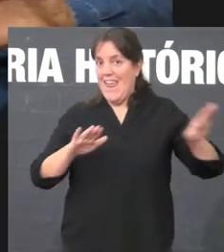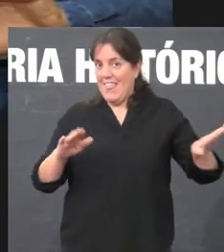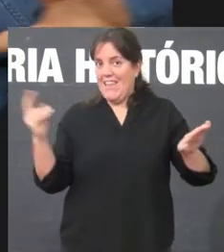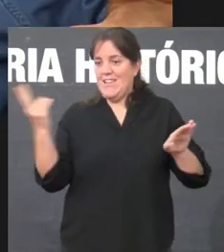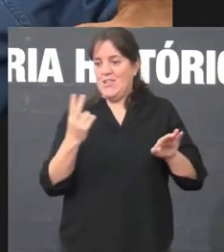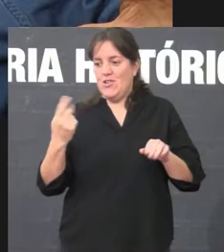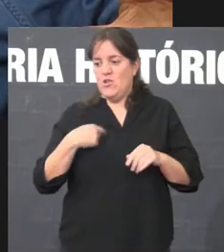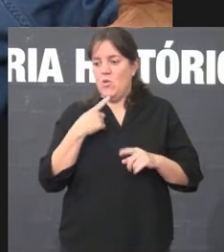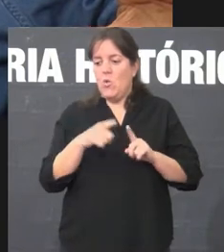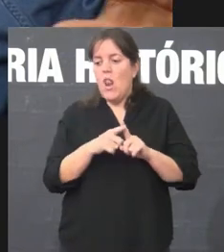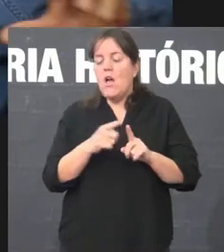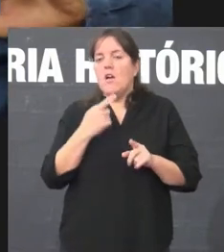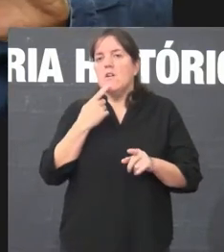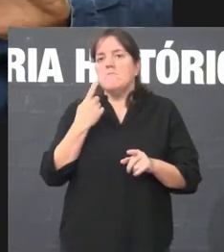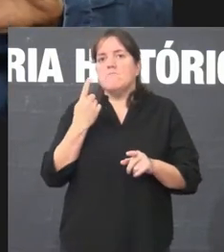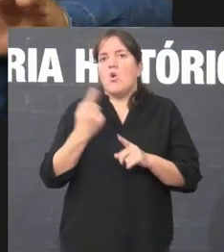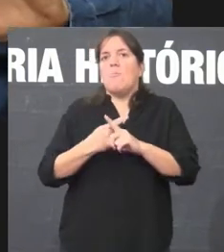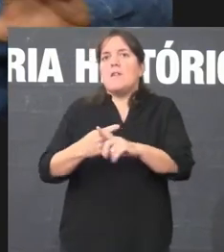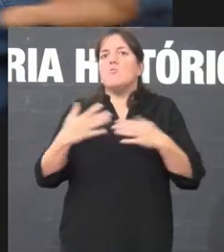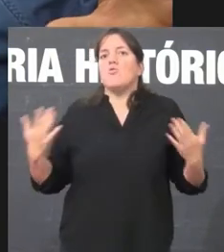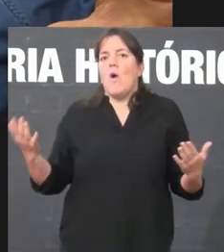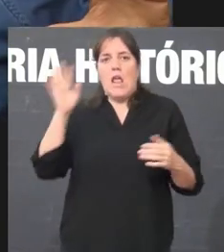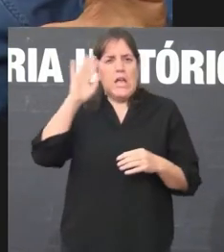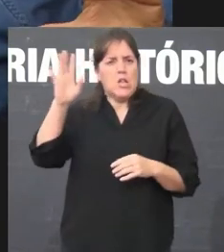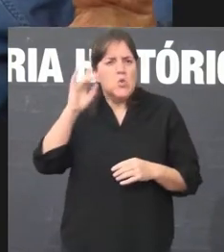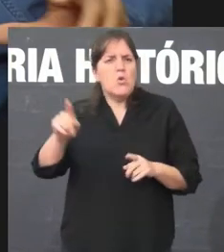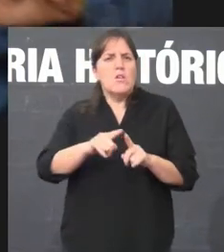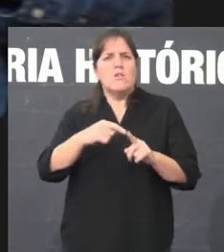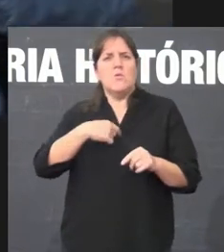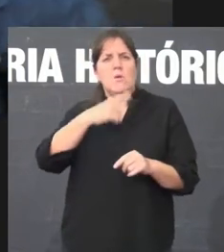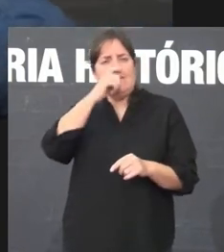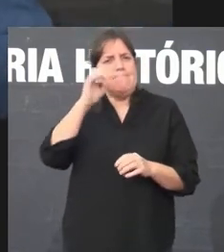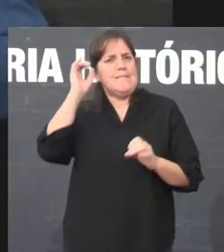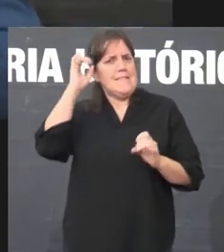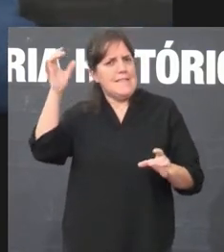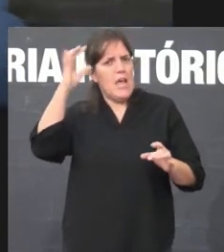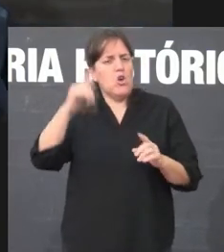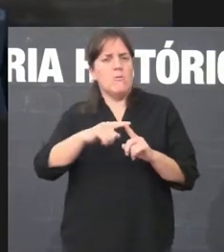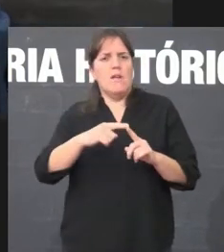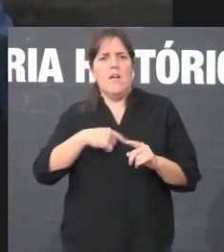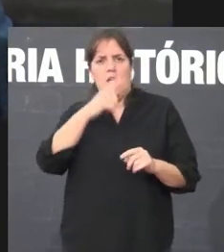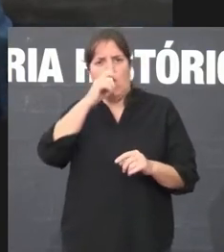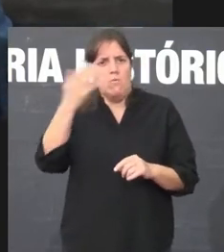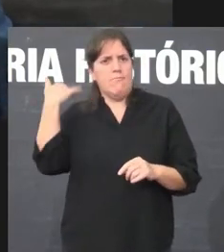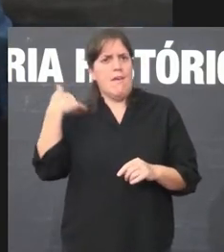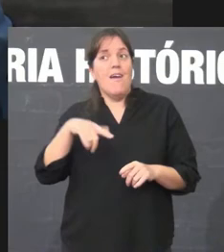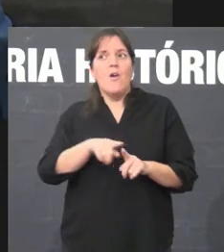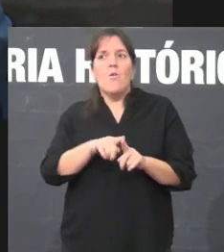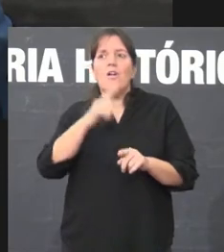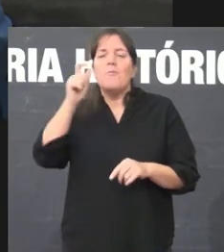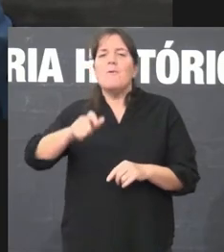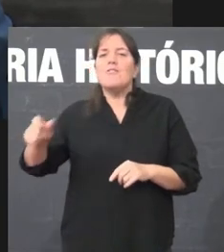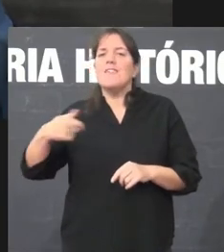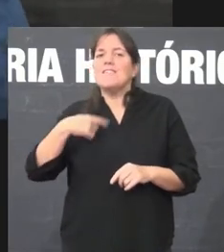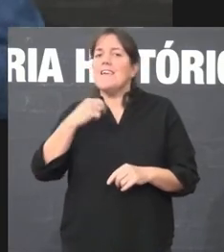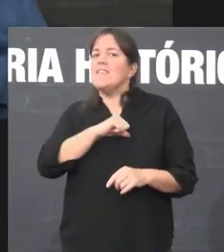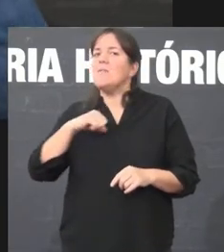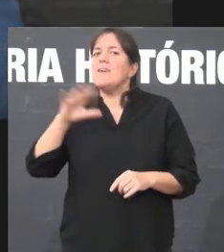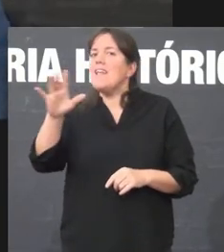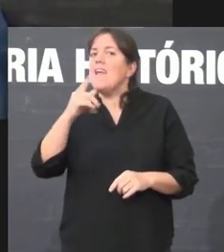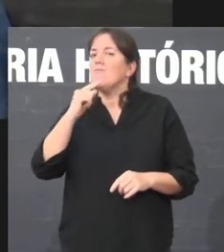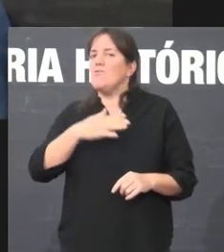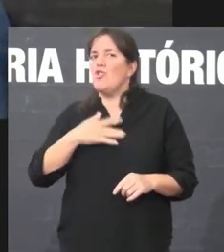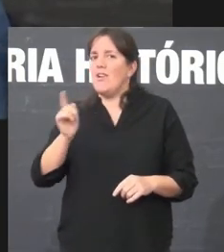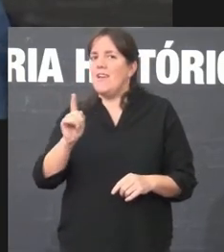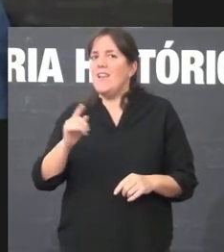muchas inquietudes e incluso anhelos con compatriotas que no son independentistas, incluso que no